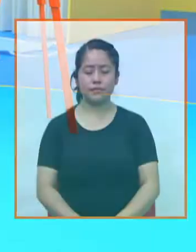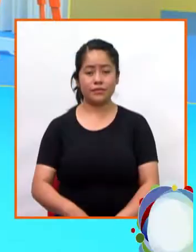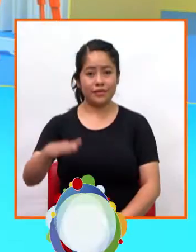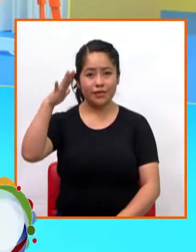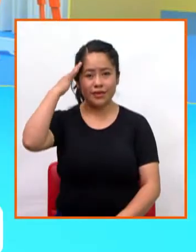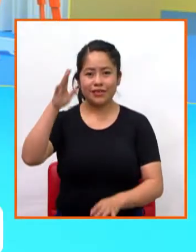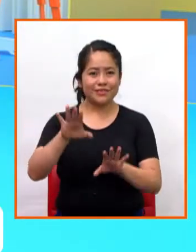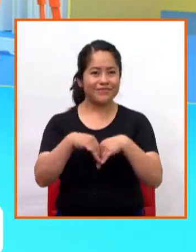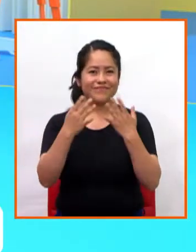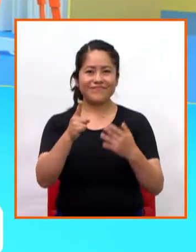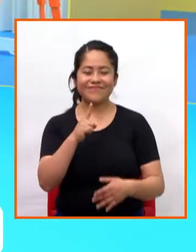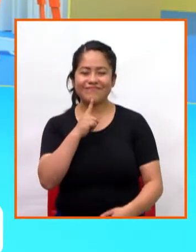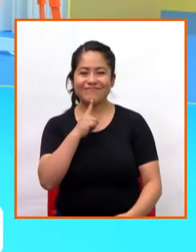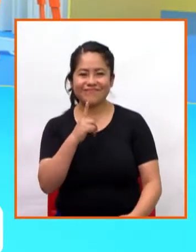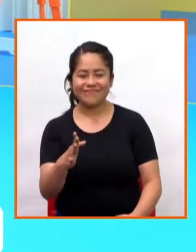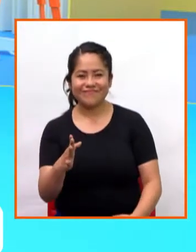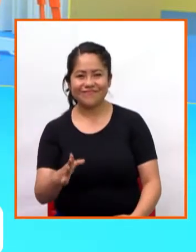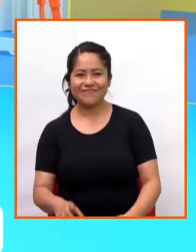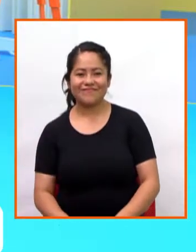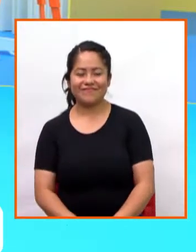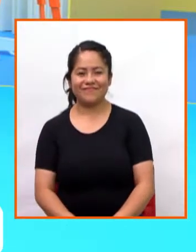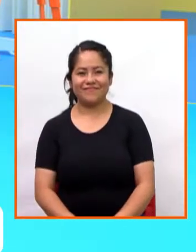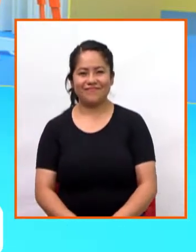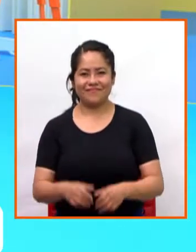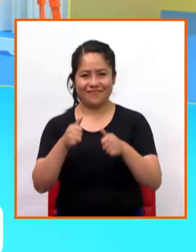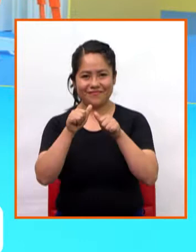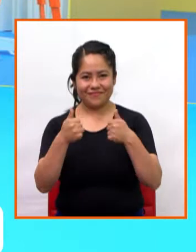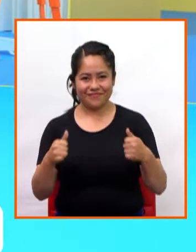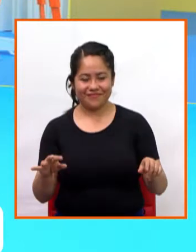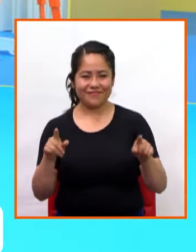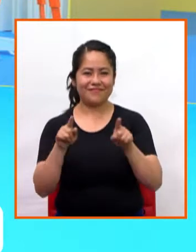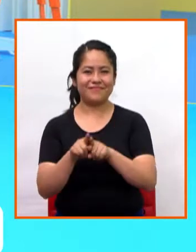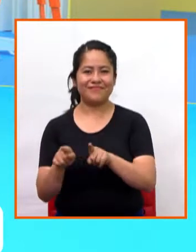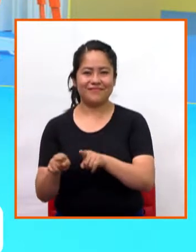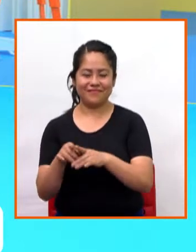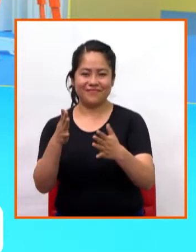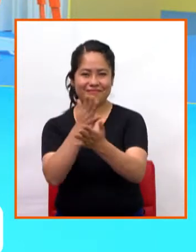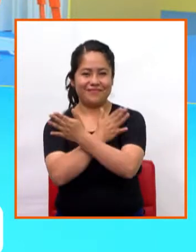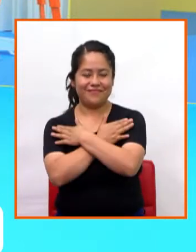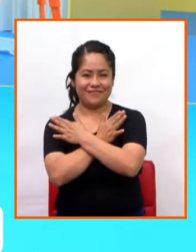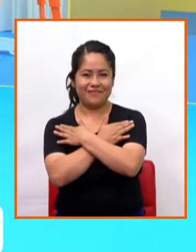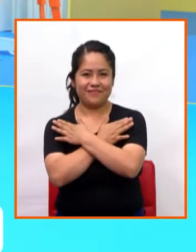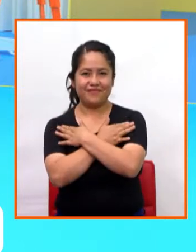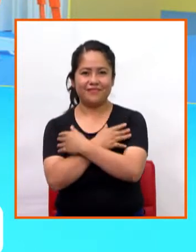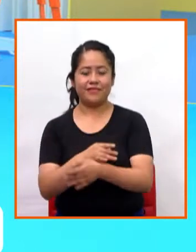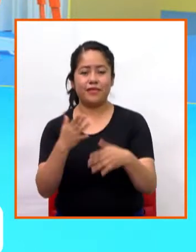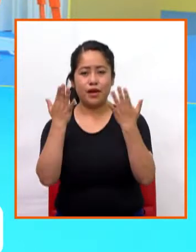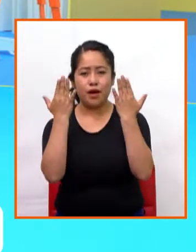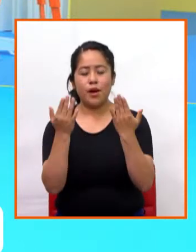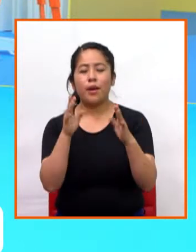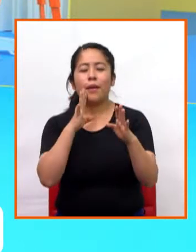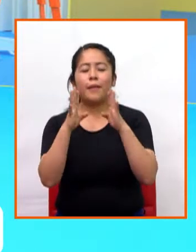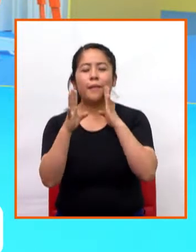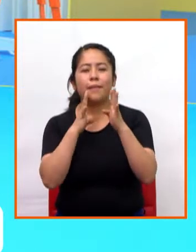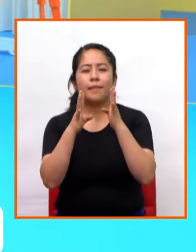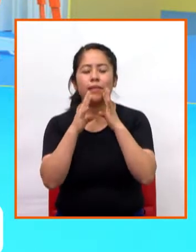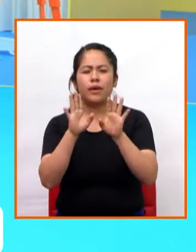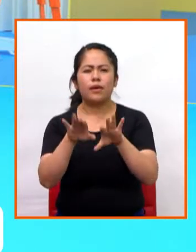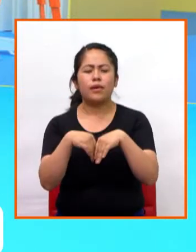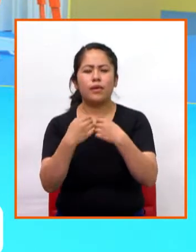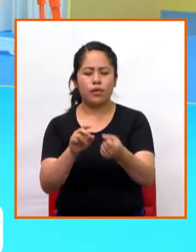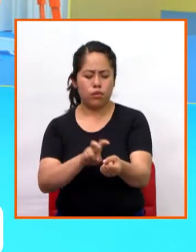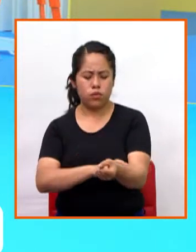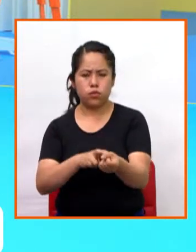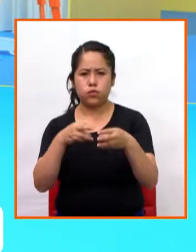Hola, ¿cómo están? Kamisaki, Hilatanakas, Culiacanakas y Atajarinakas. En esta ocasión vamos a hablar de lo que es el sistema nervioso central,